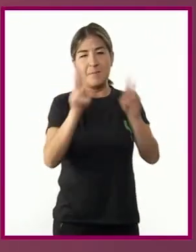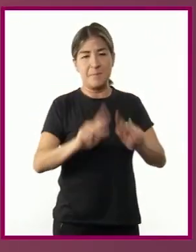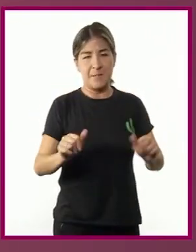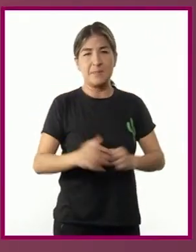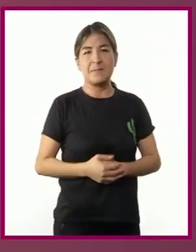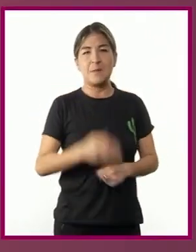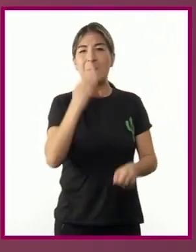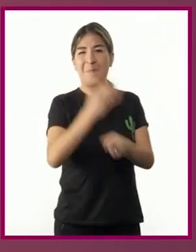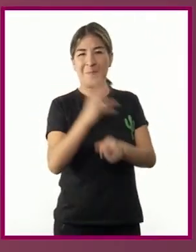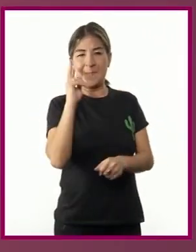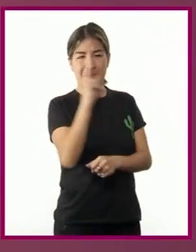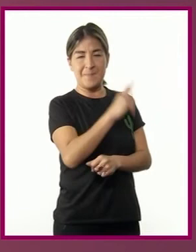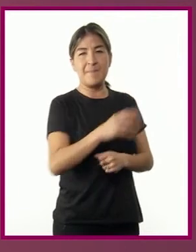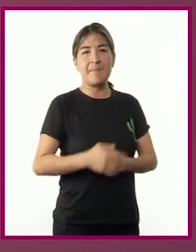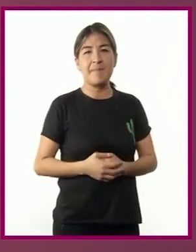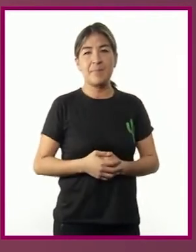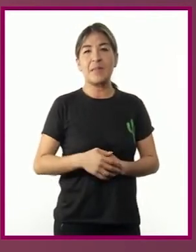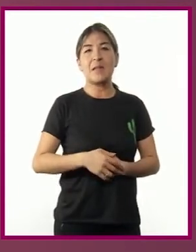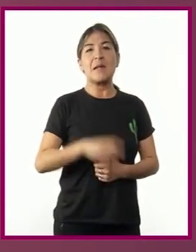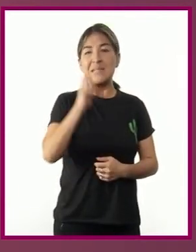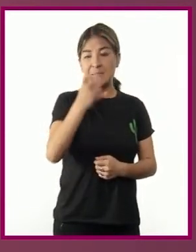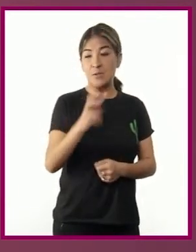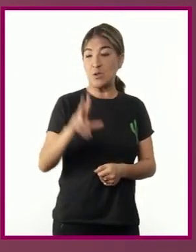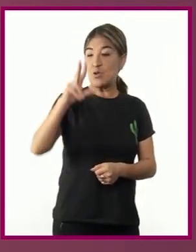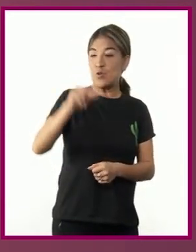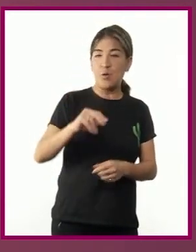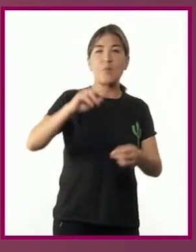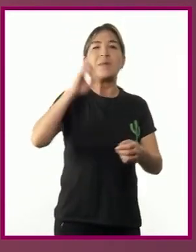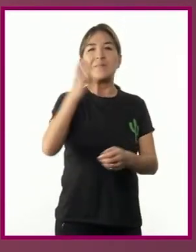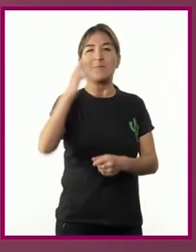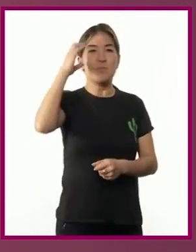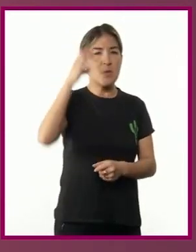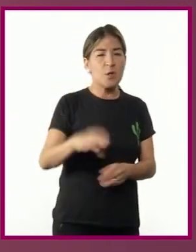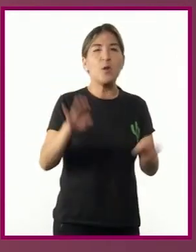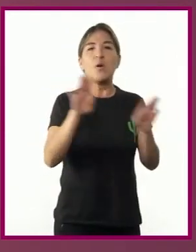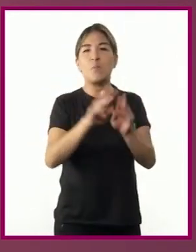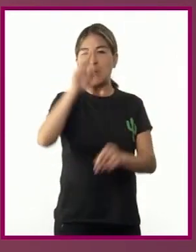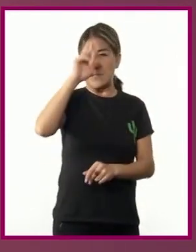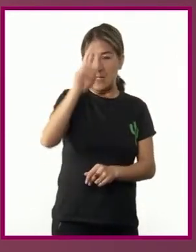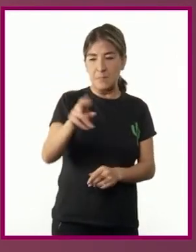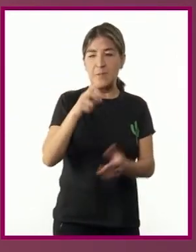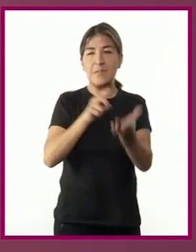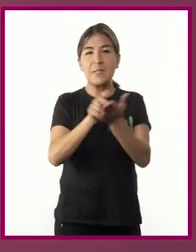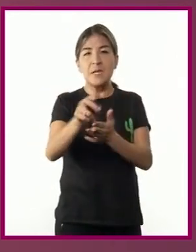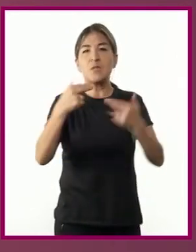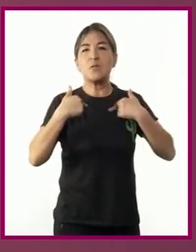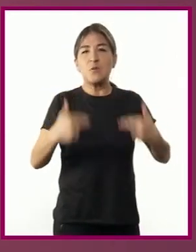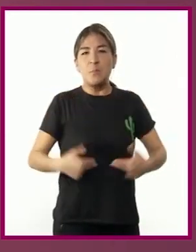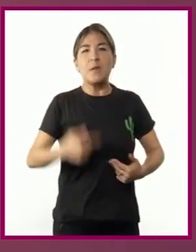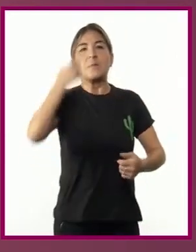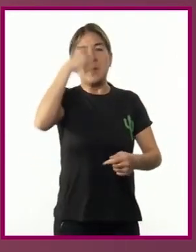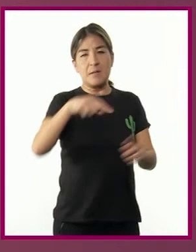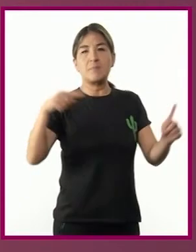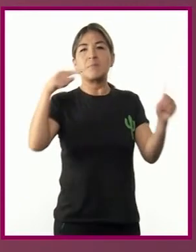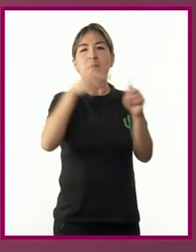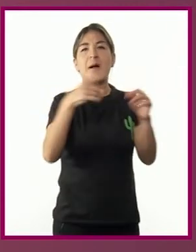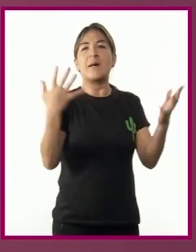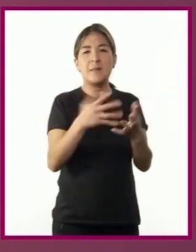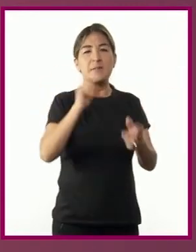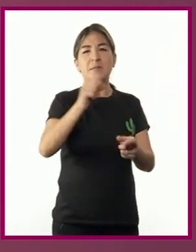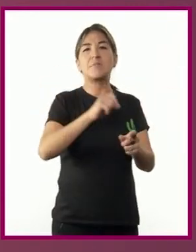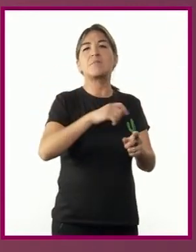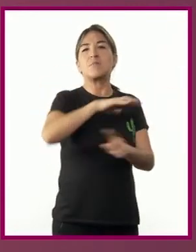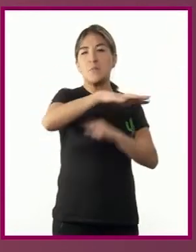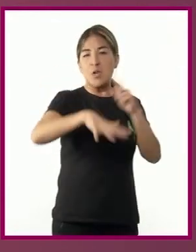Como apreciaron, la no violencia y el respeto a los derechos humanos son acciones que han contribuido para generar entre la